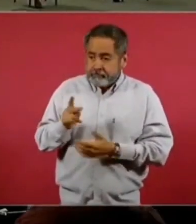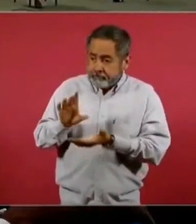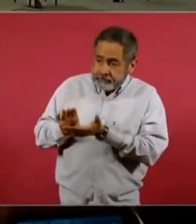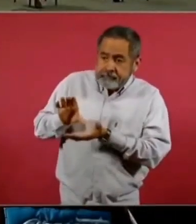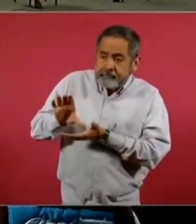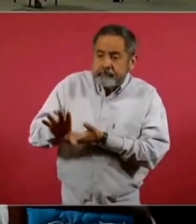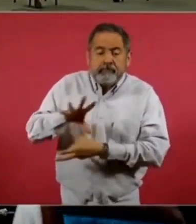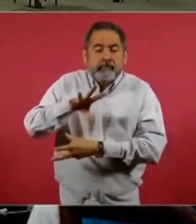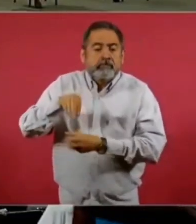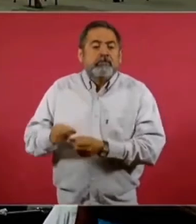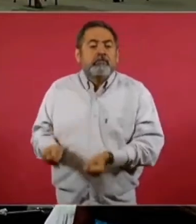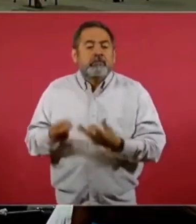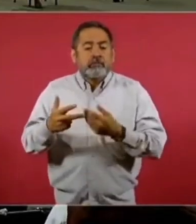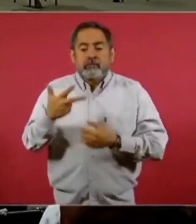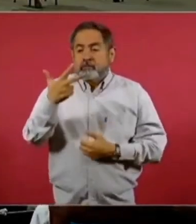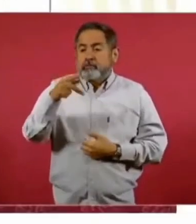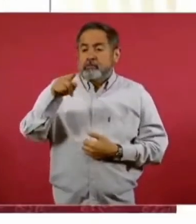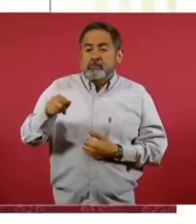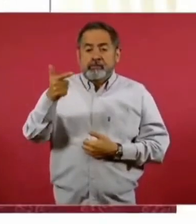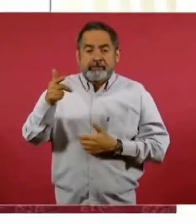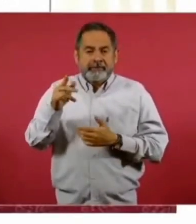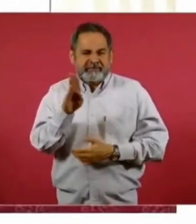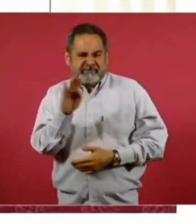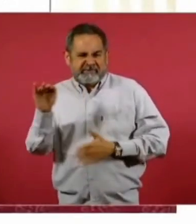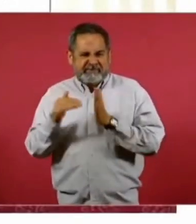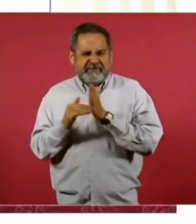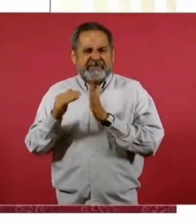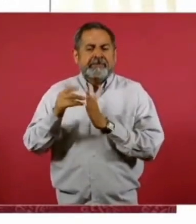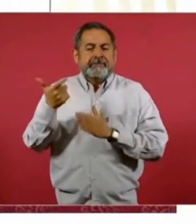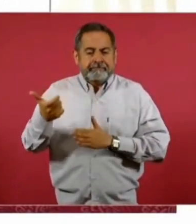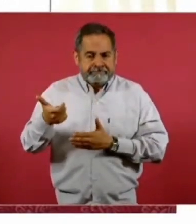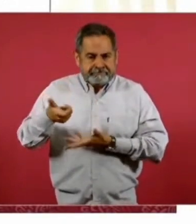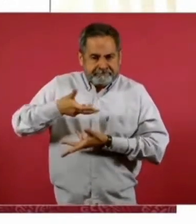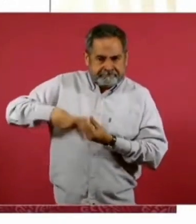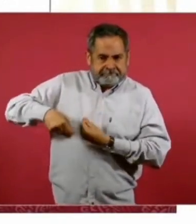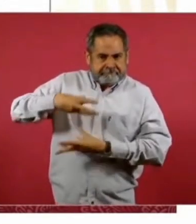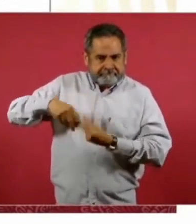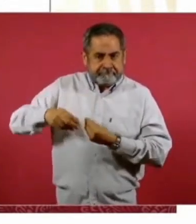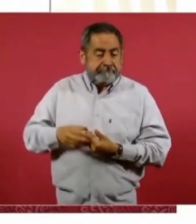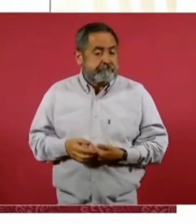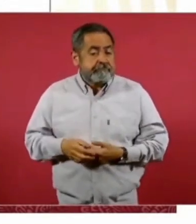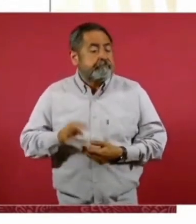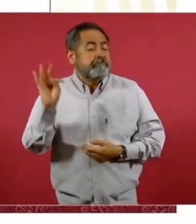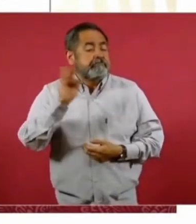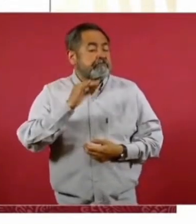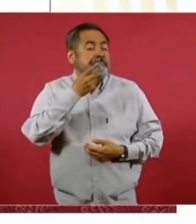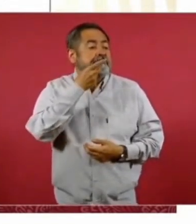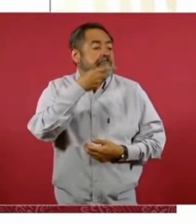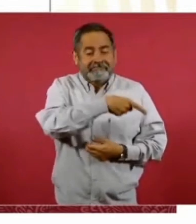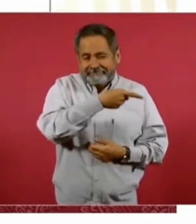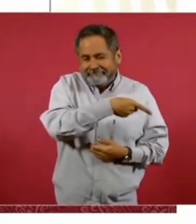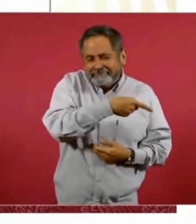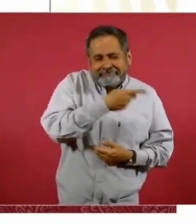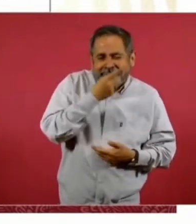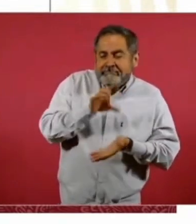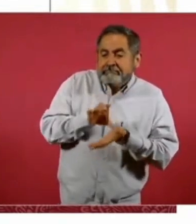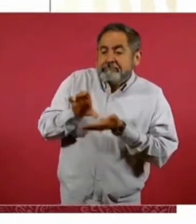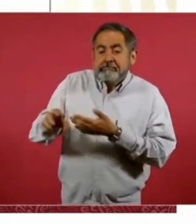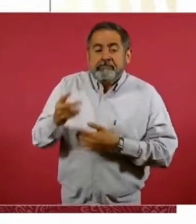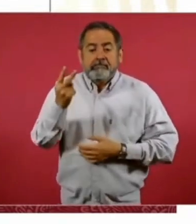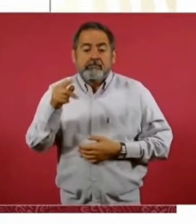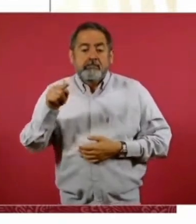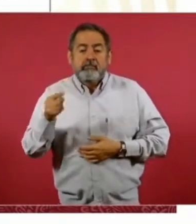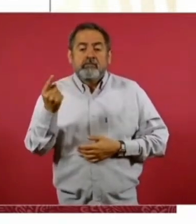público 8.7 billones de pesos, incluso si se les diera un apoyo financiero, como dice el Diario Reforma, de